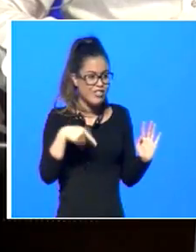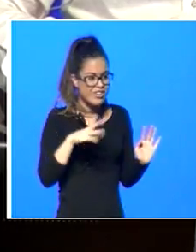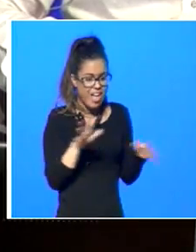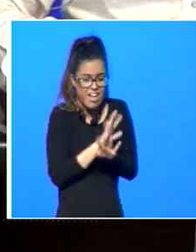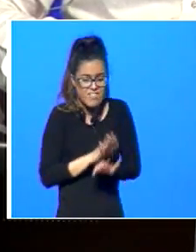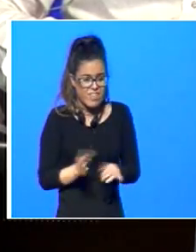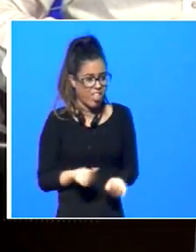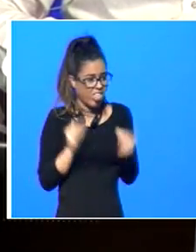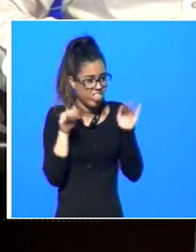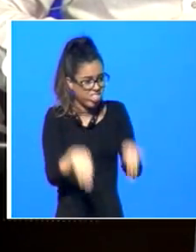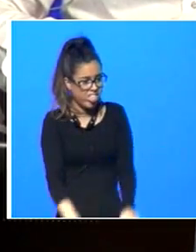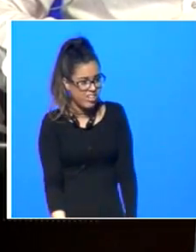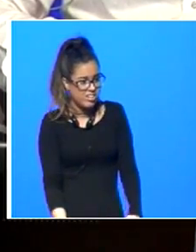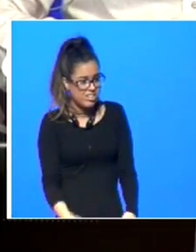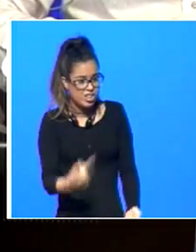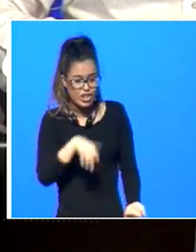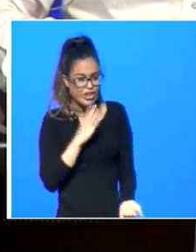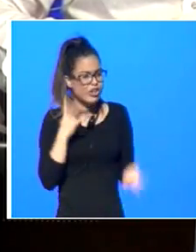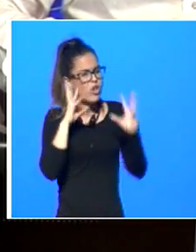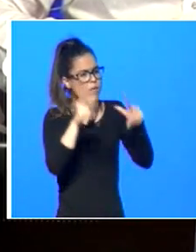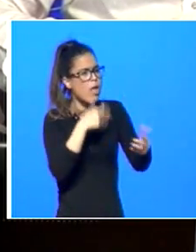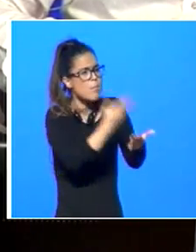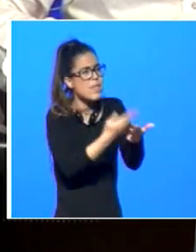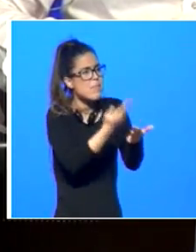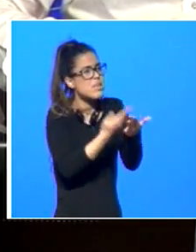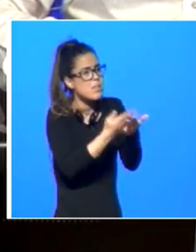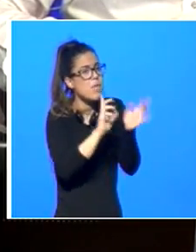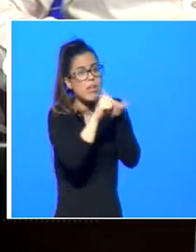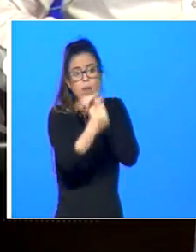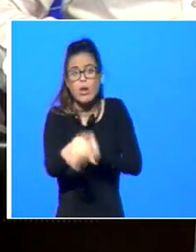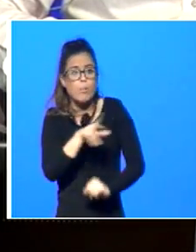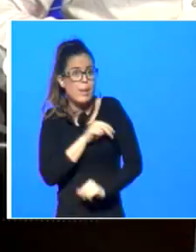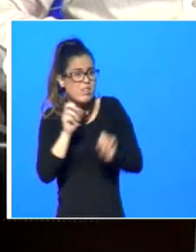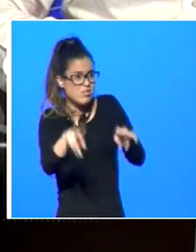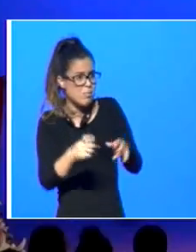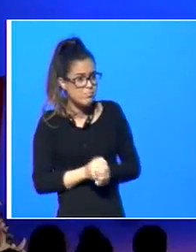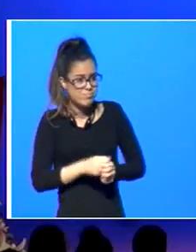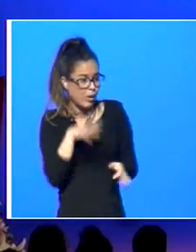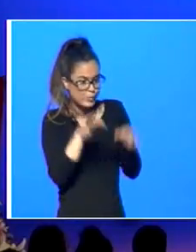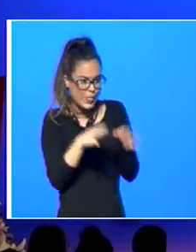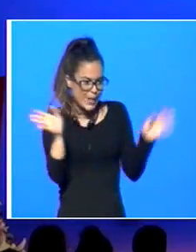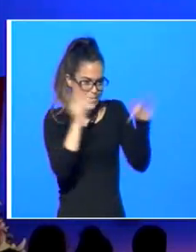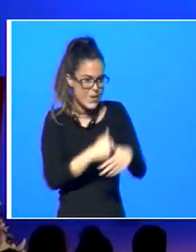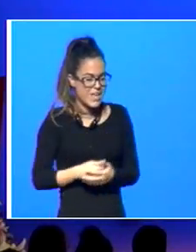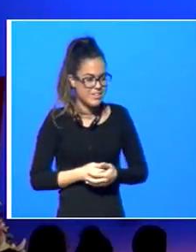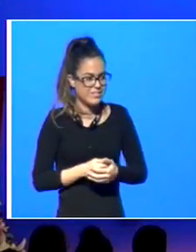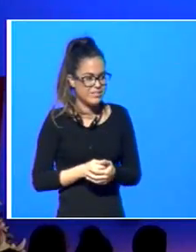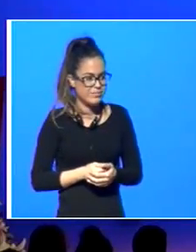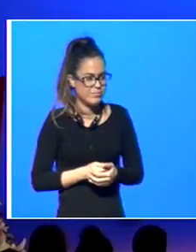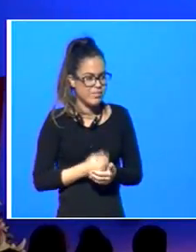les pidamos esfuerzo si luego no les vamos a premiar. No es justo, ¿vale?